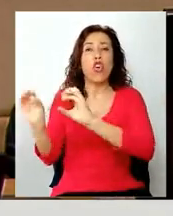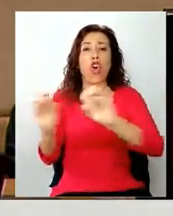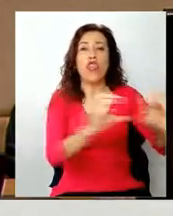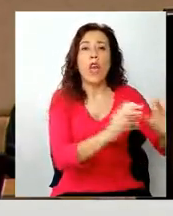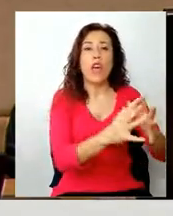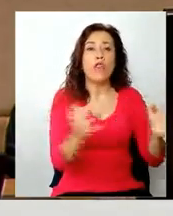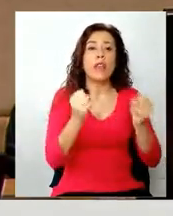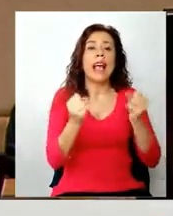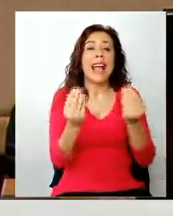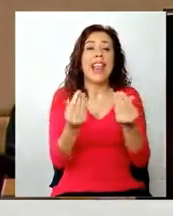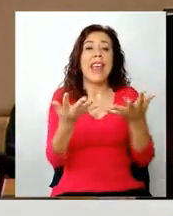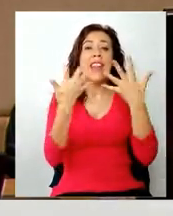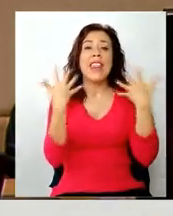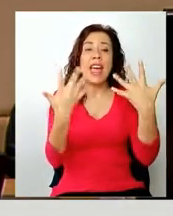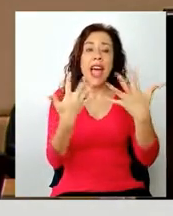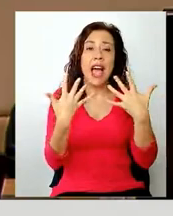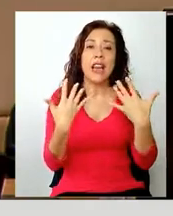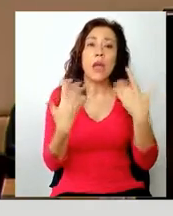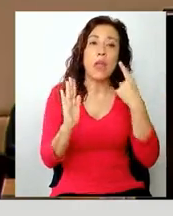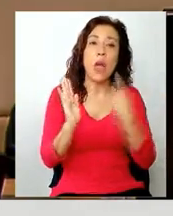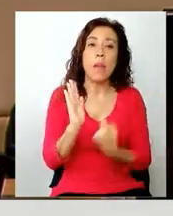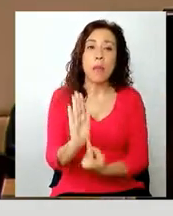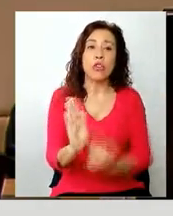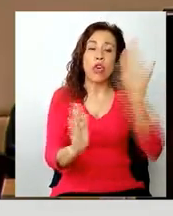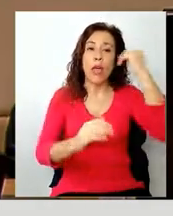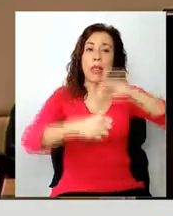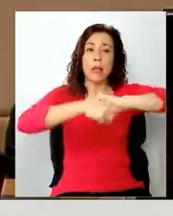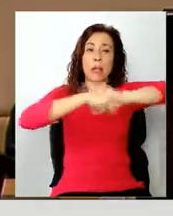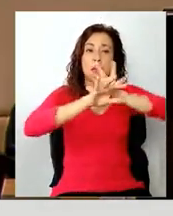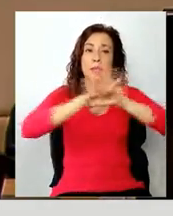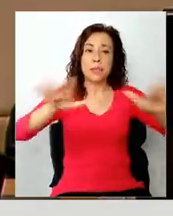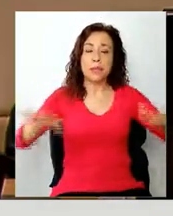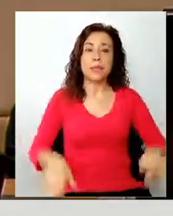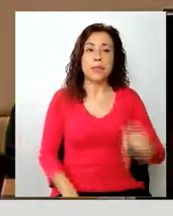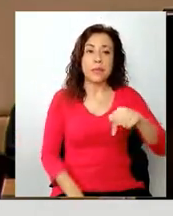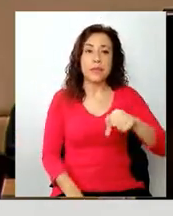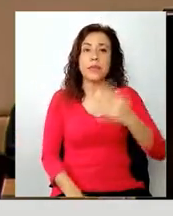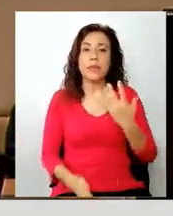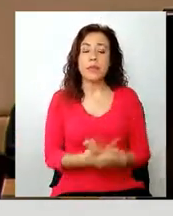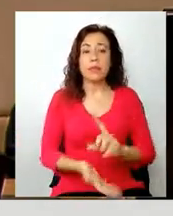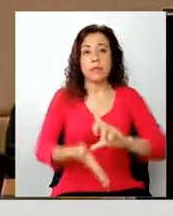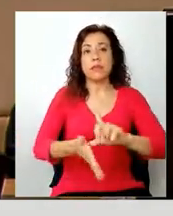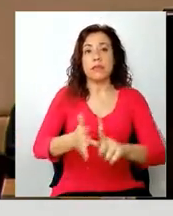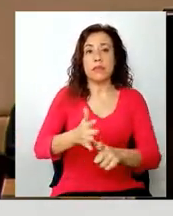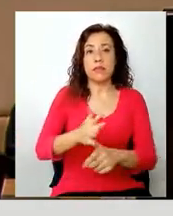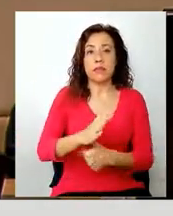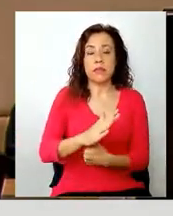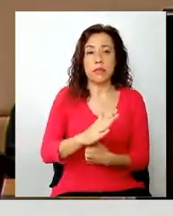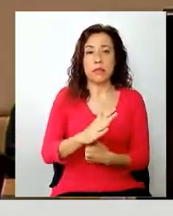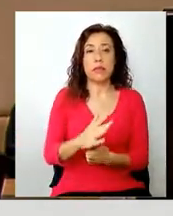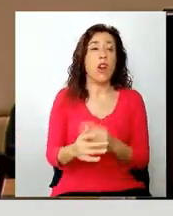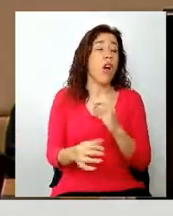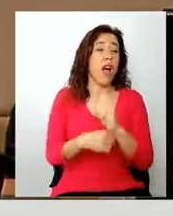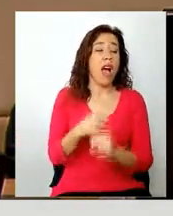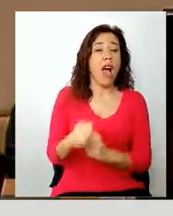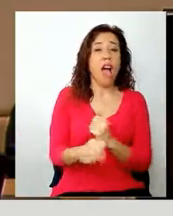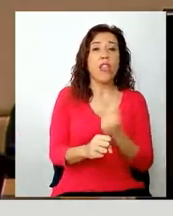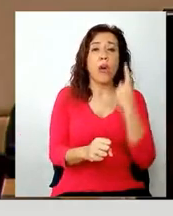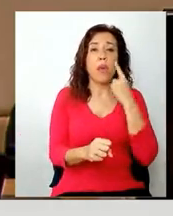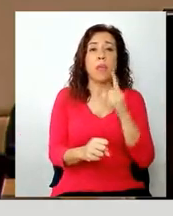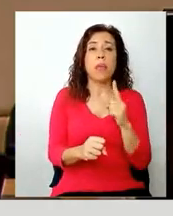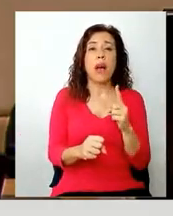tal como nos demostró la pandemia actualmente hay demoras hasta de años para realizar póstulas